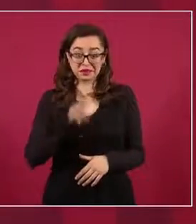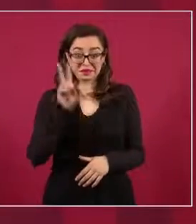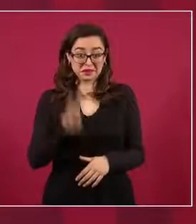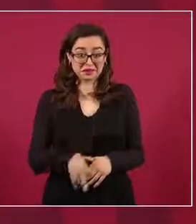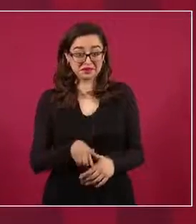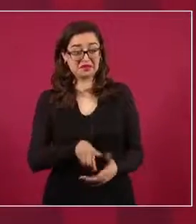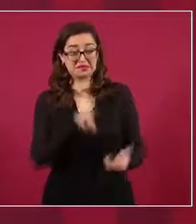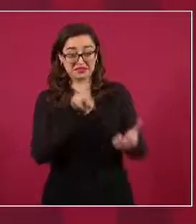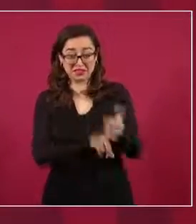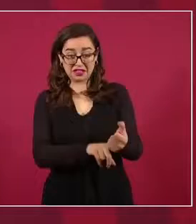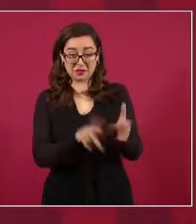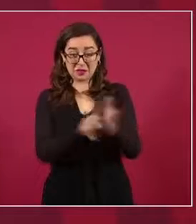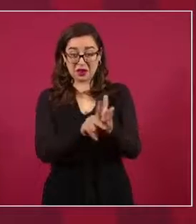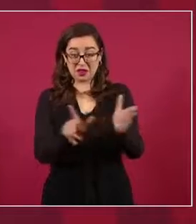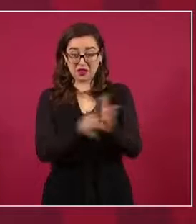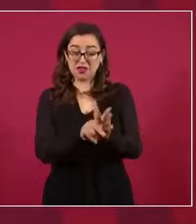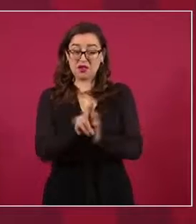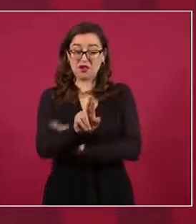Uno